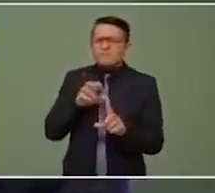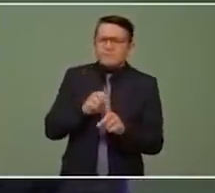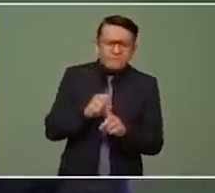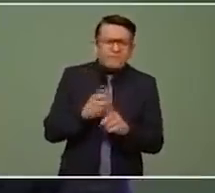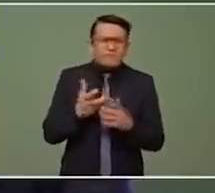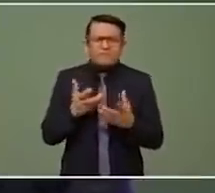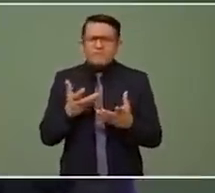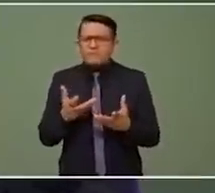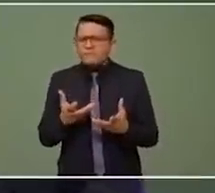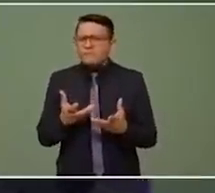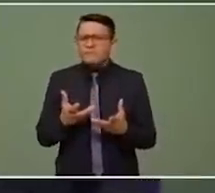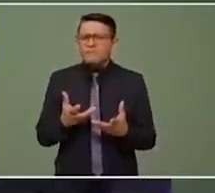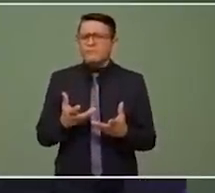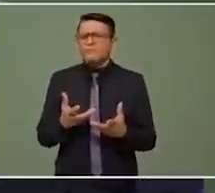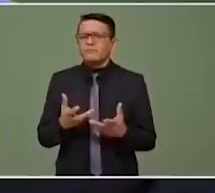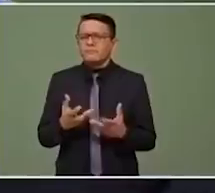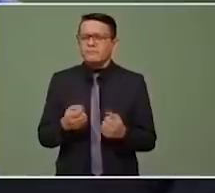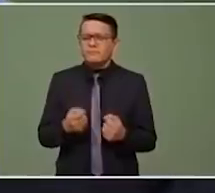vida